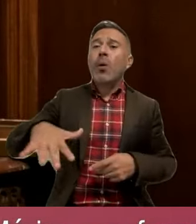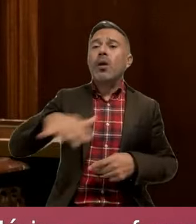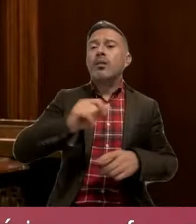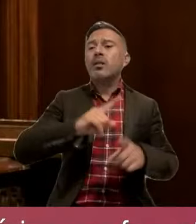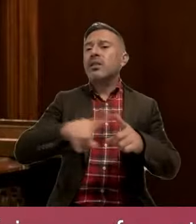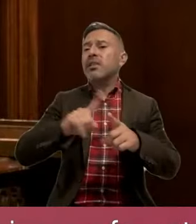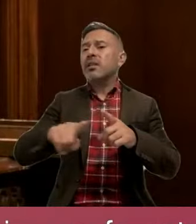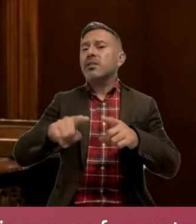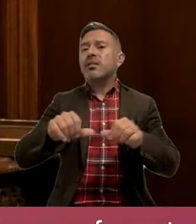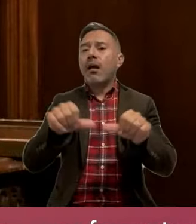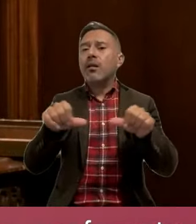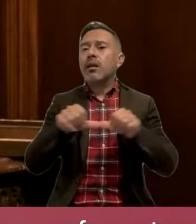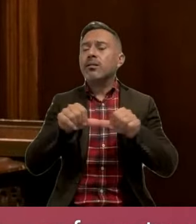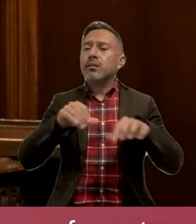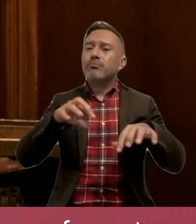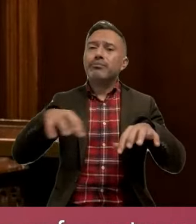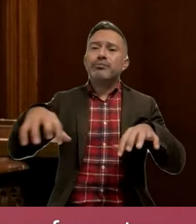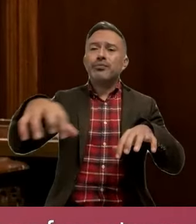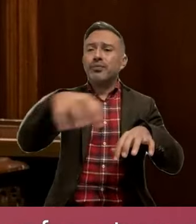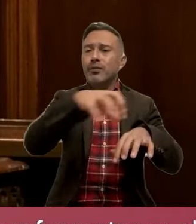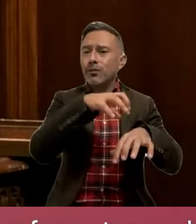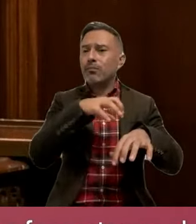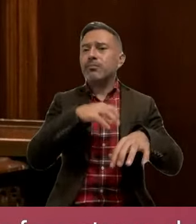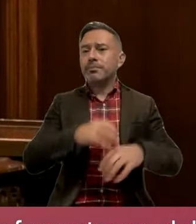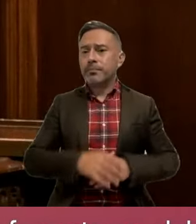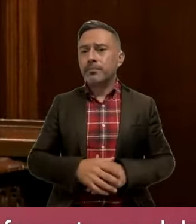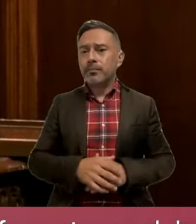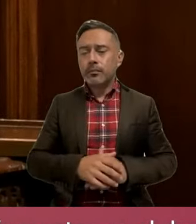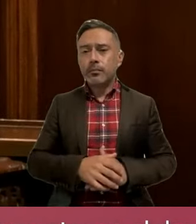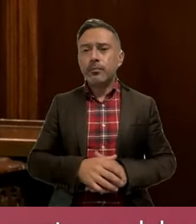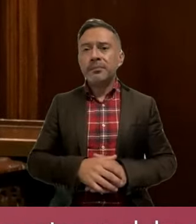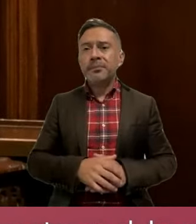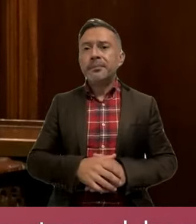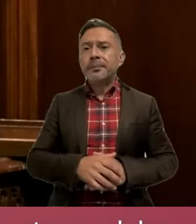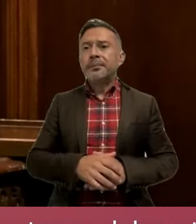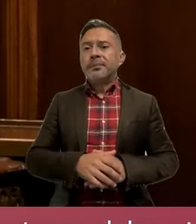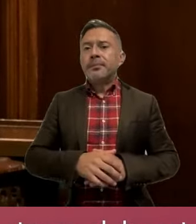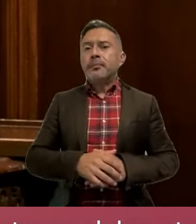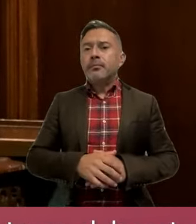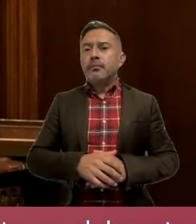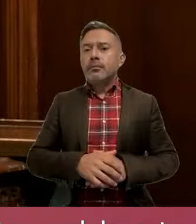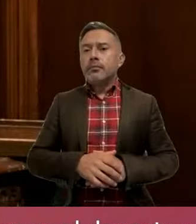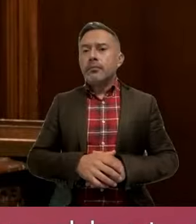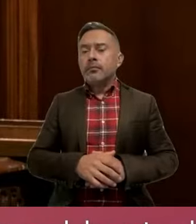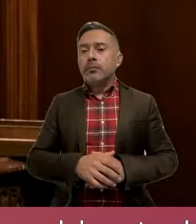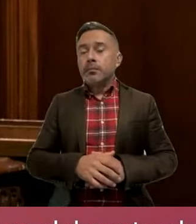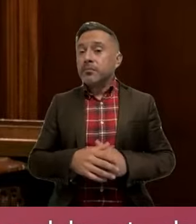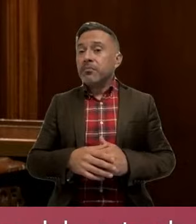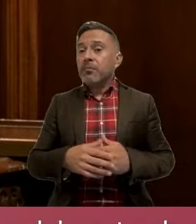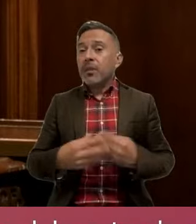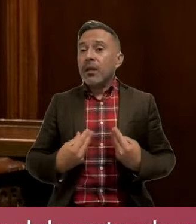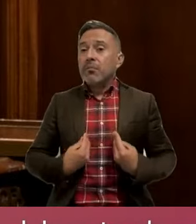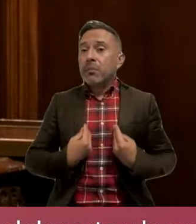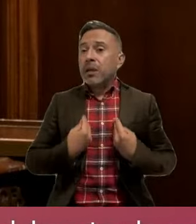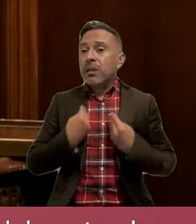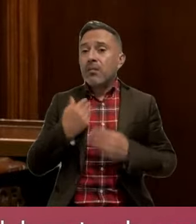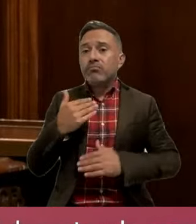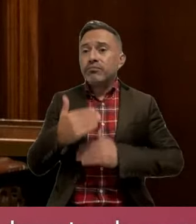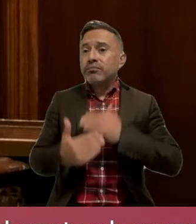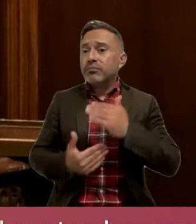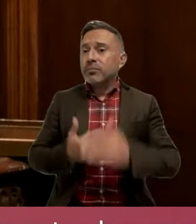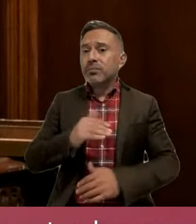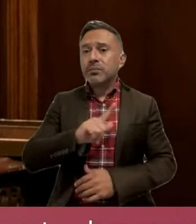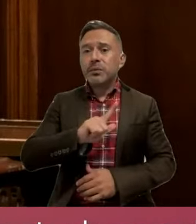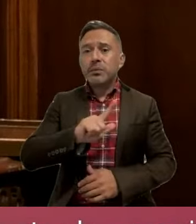en todos y cada uno de los sectores. Se hace presente en la vida cotidiana de las